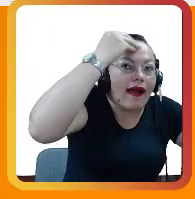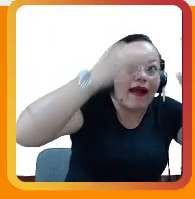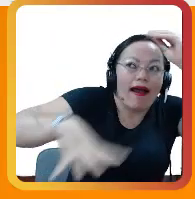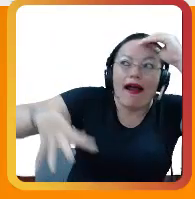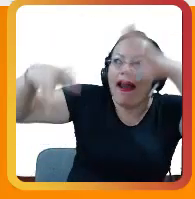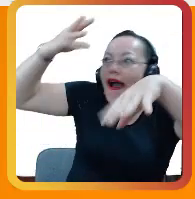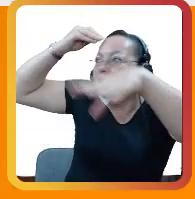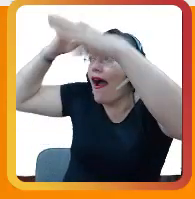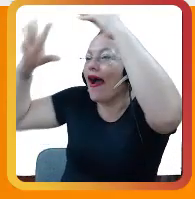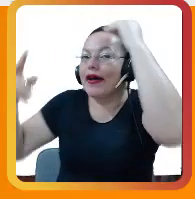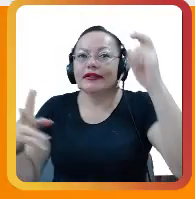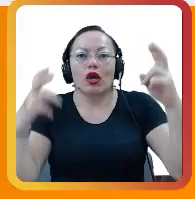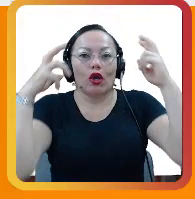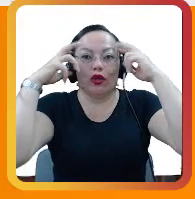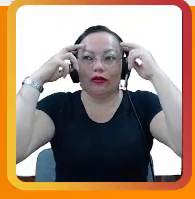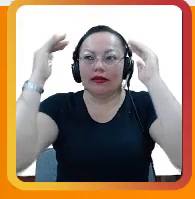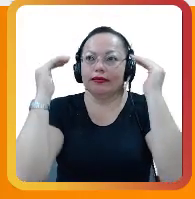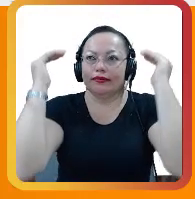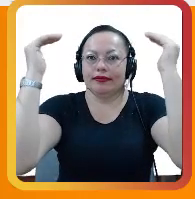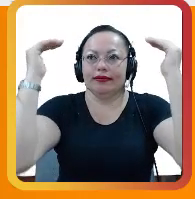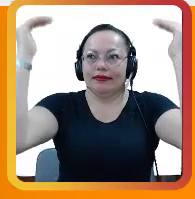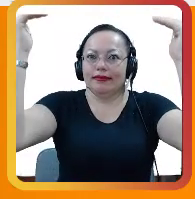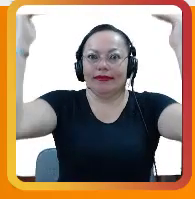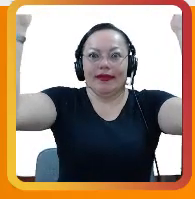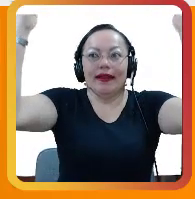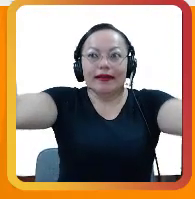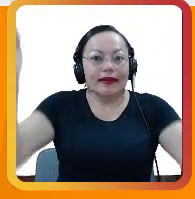alimentándonos de conocimiento. Entonces, pues, vamos